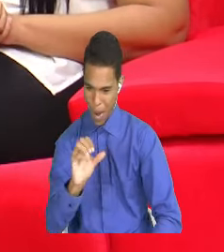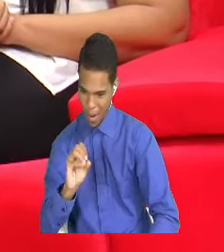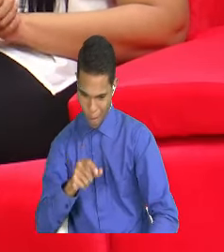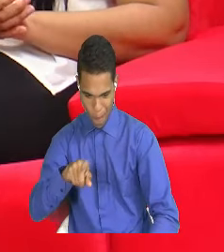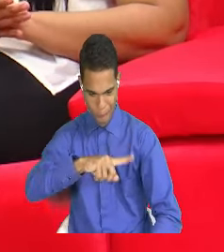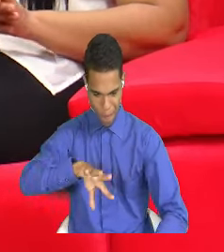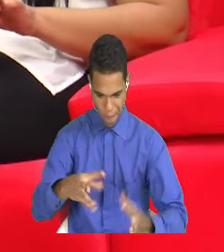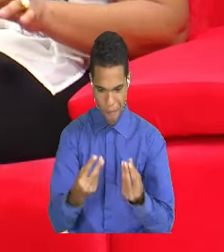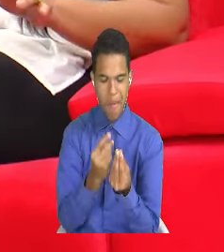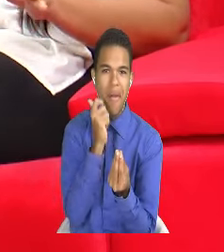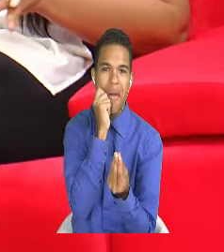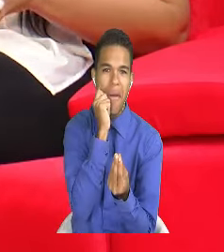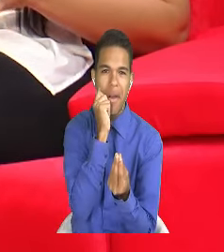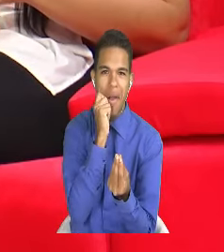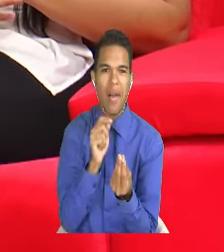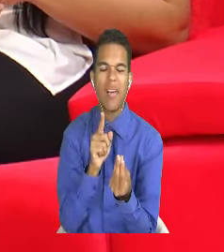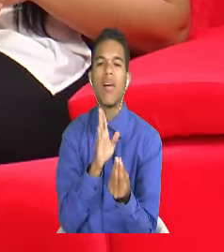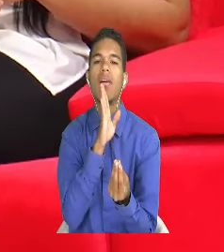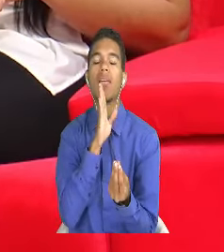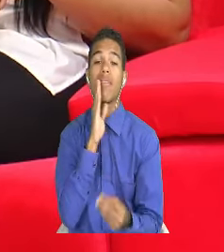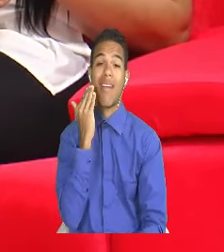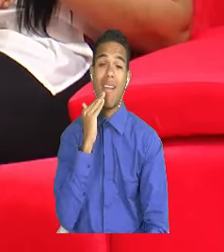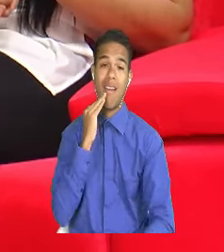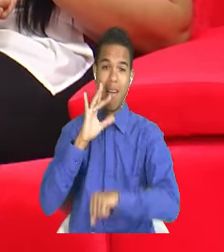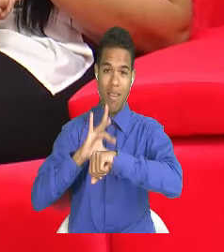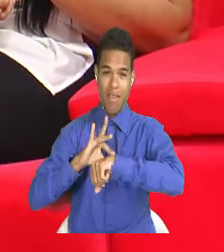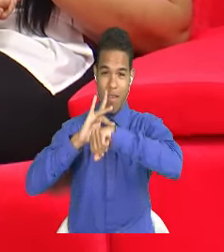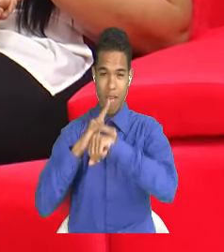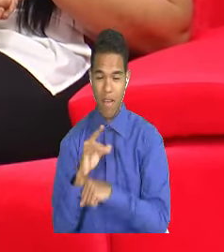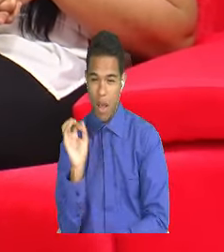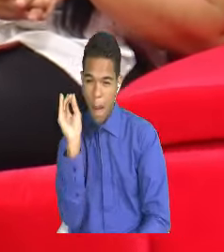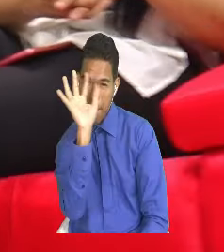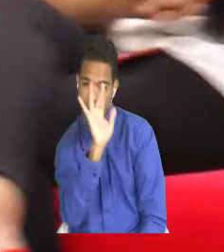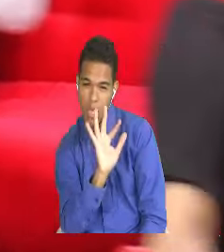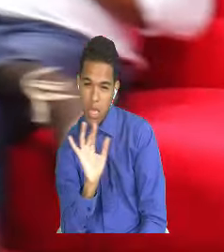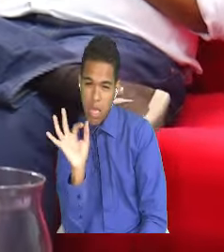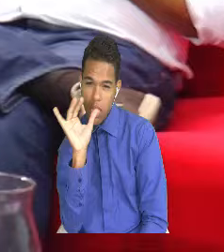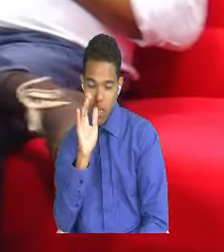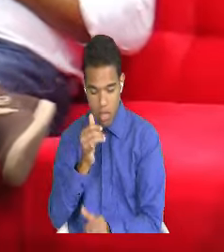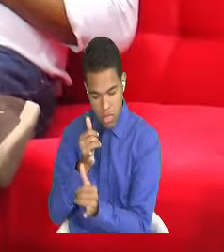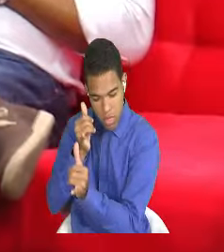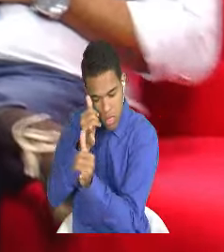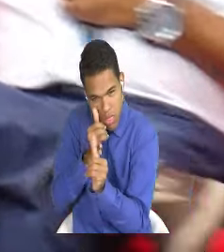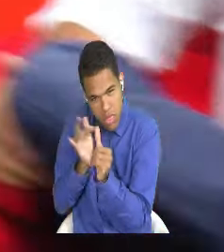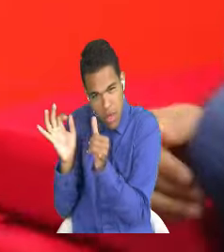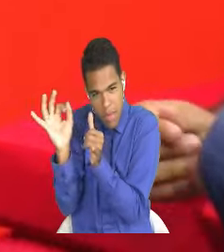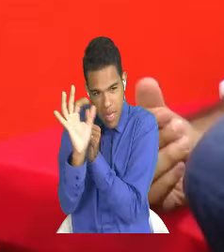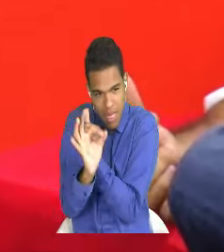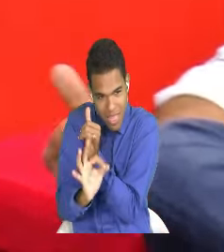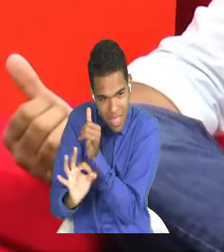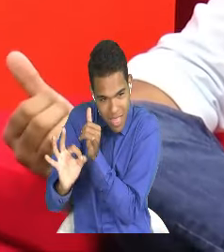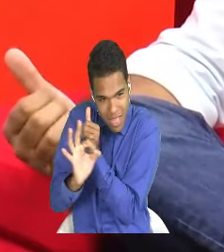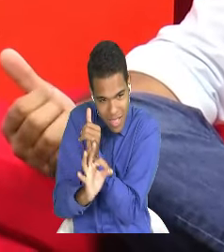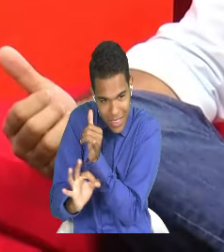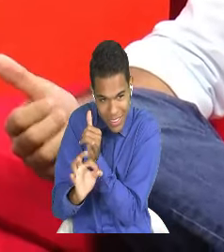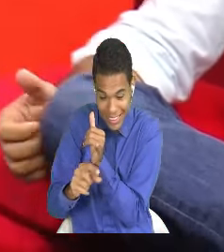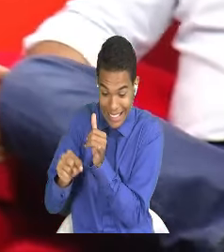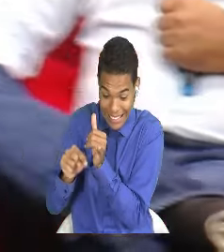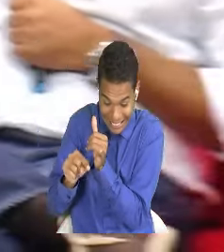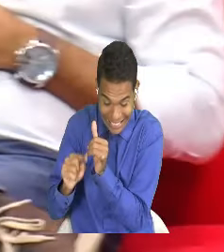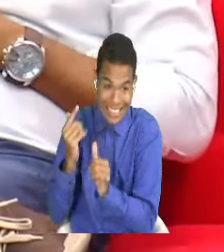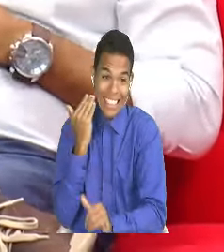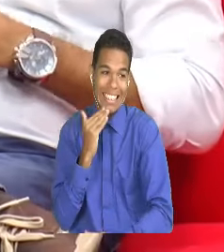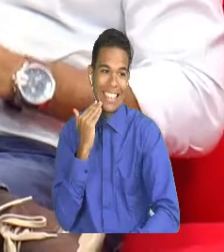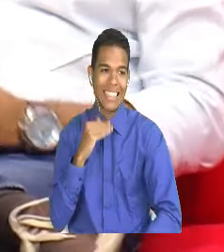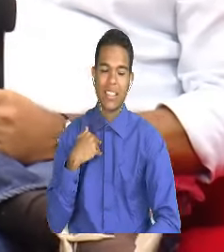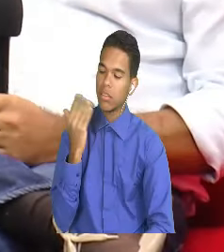nosotros una de ellas que es la bacterióloga Judy Rincón. Bueno, cuéntanos un poco, Judy, sobre esa